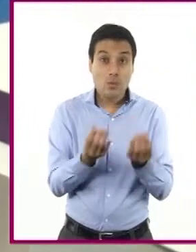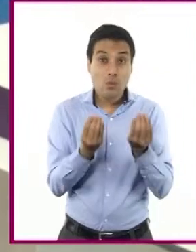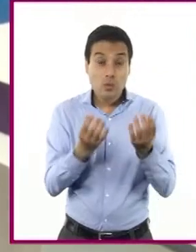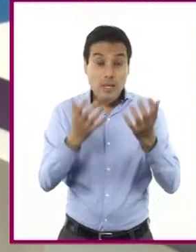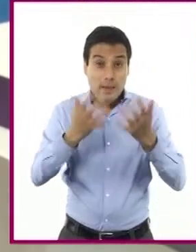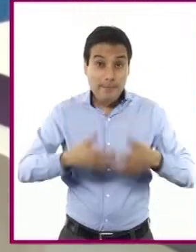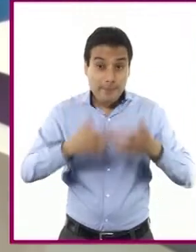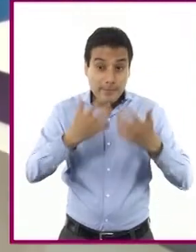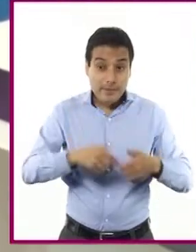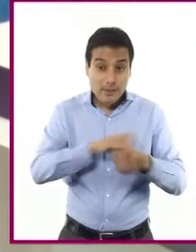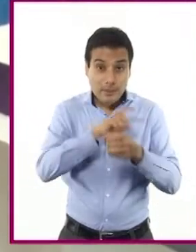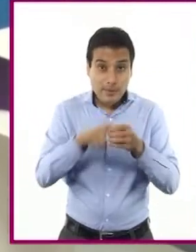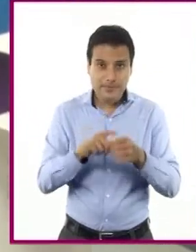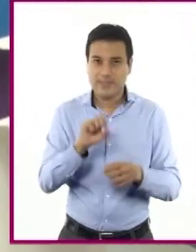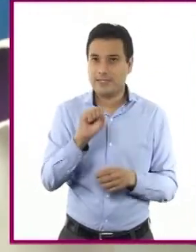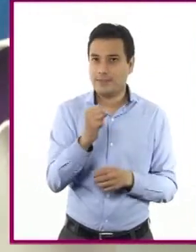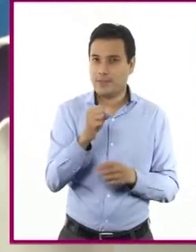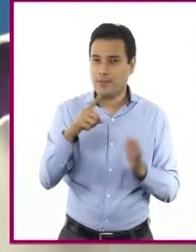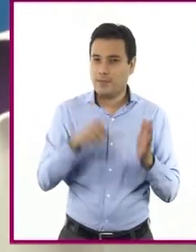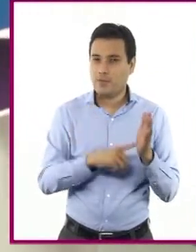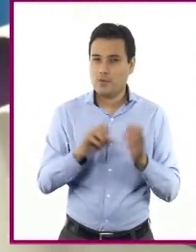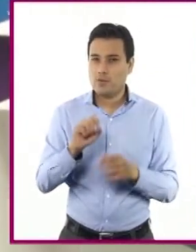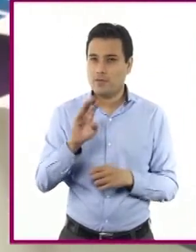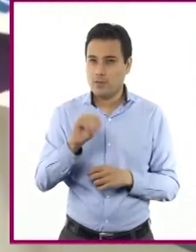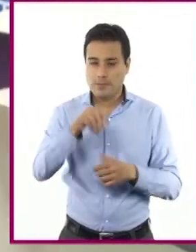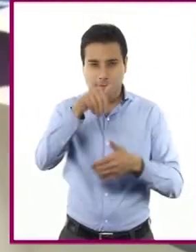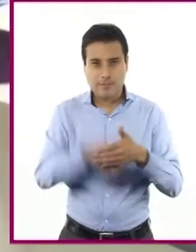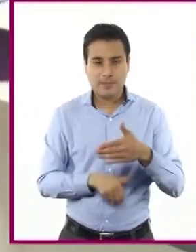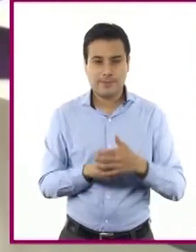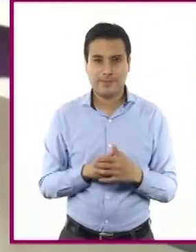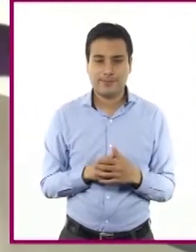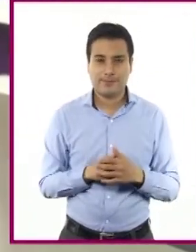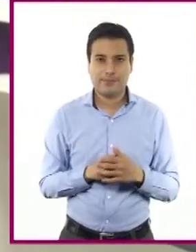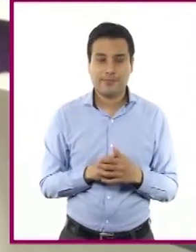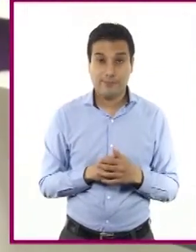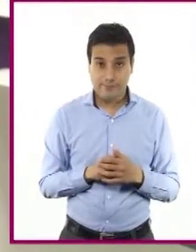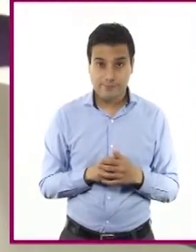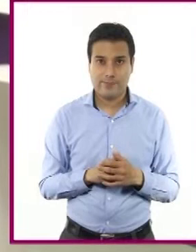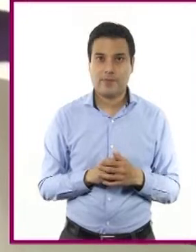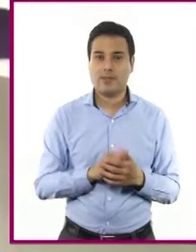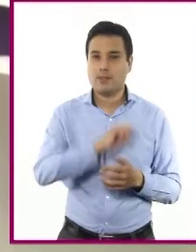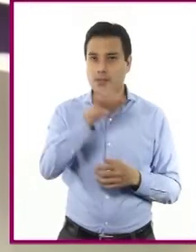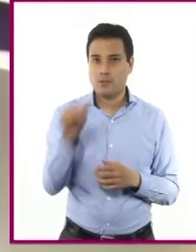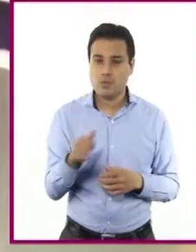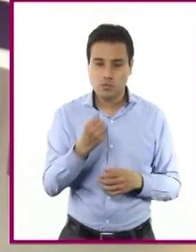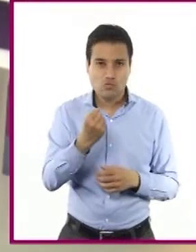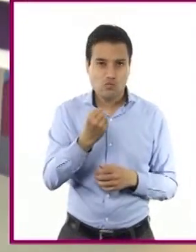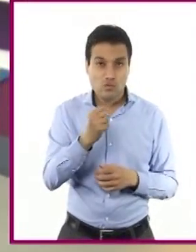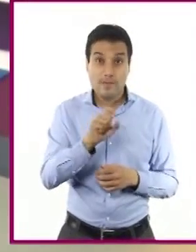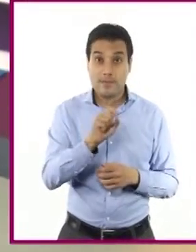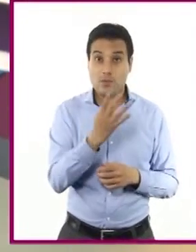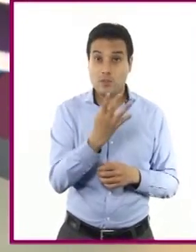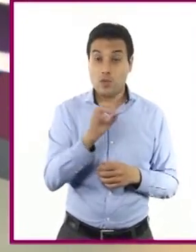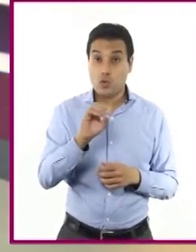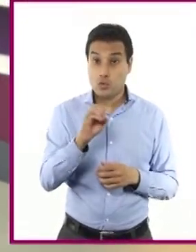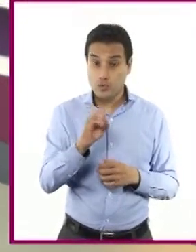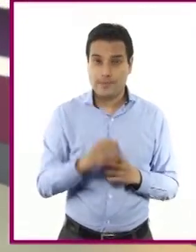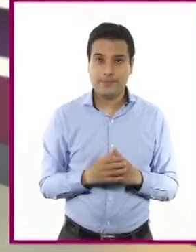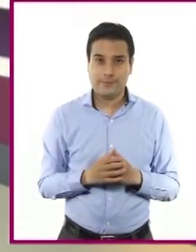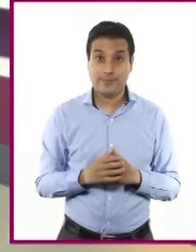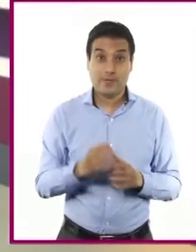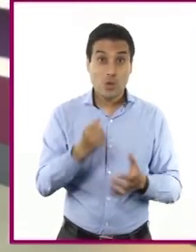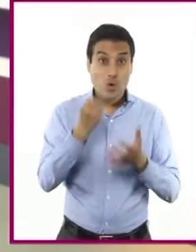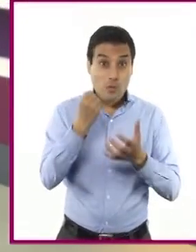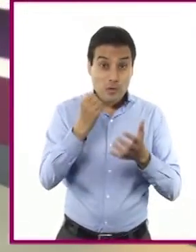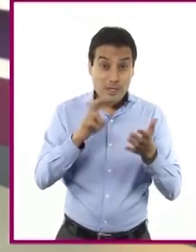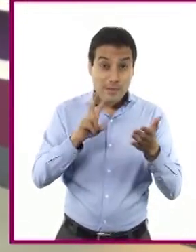del mundo en septiembre de 1929, y tuvo su momento más agudo el 24 de octubre, cuando la bolsa se colapsó